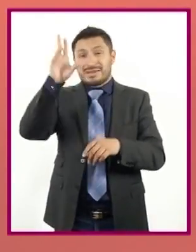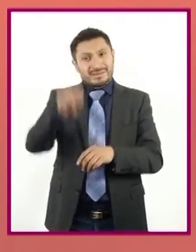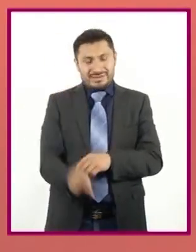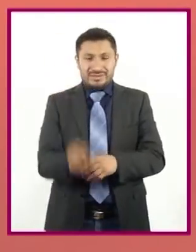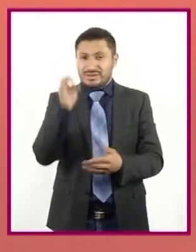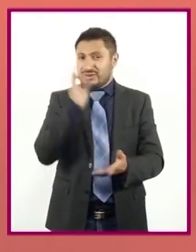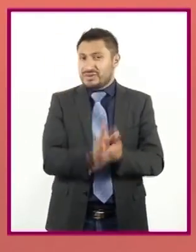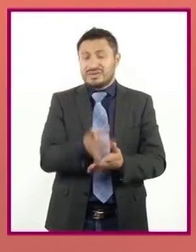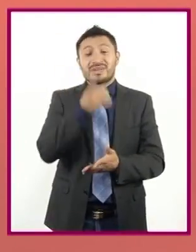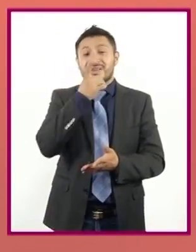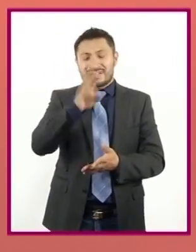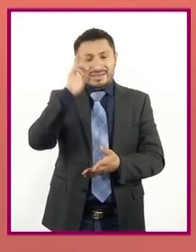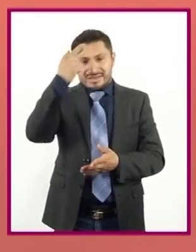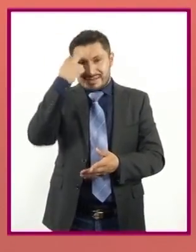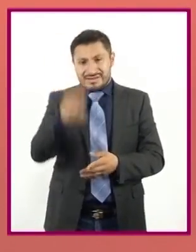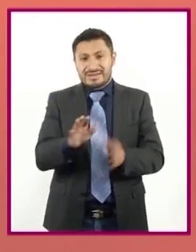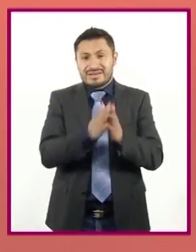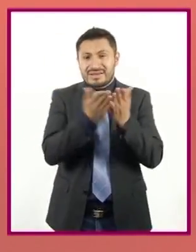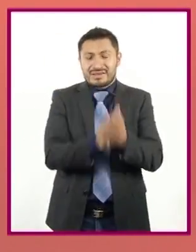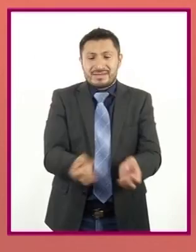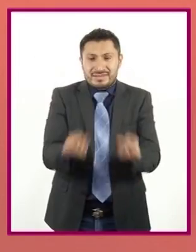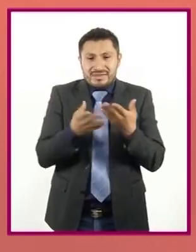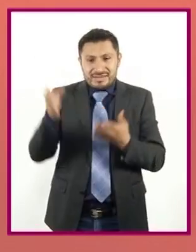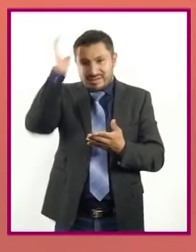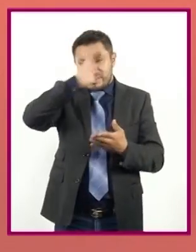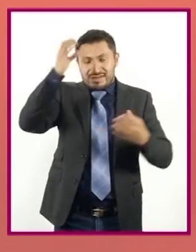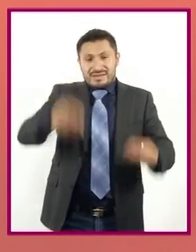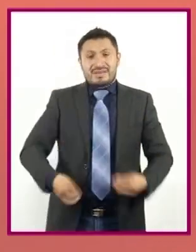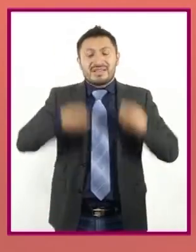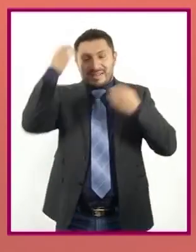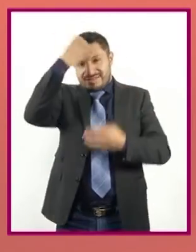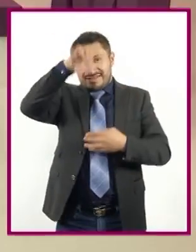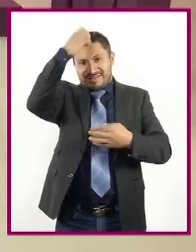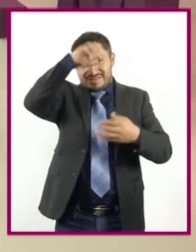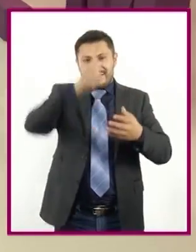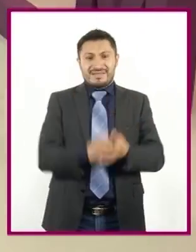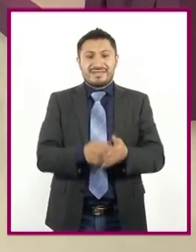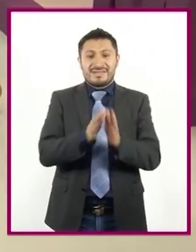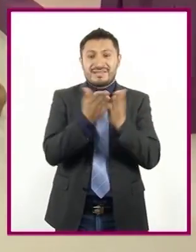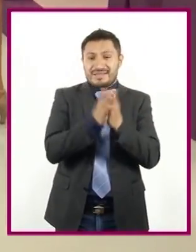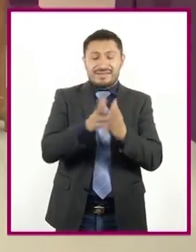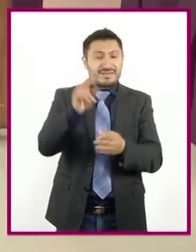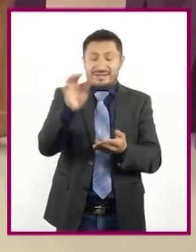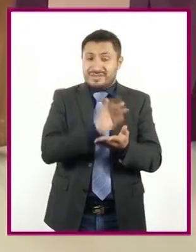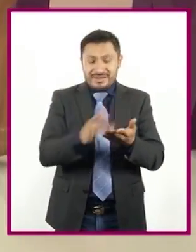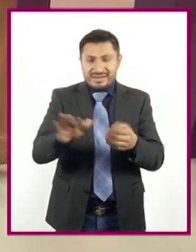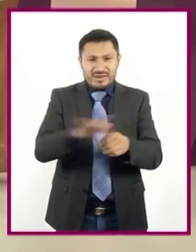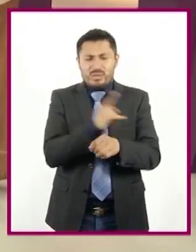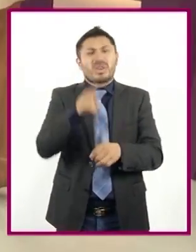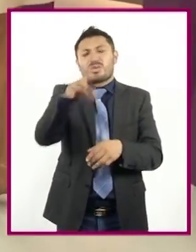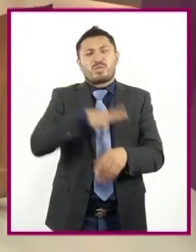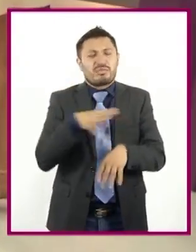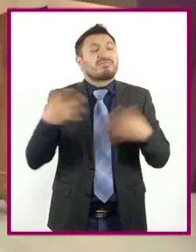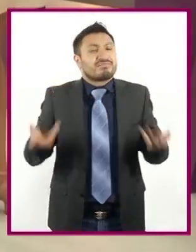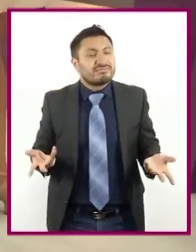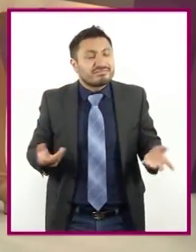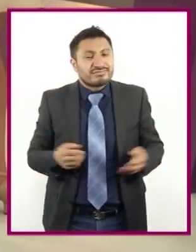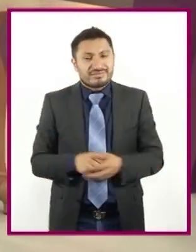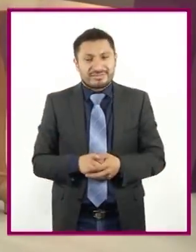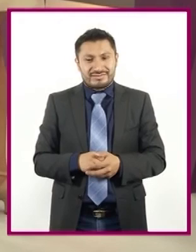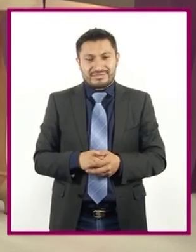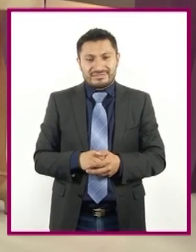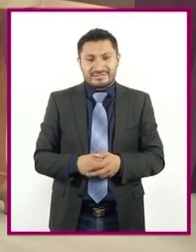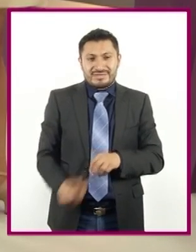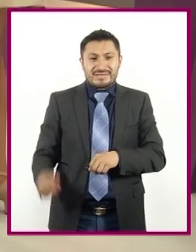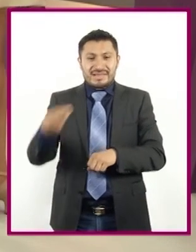Solo recuerden que los libros nos dan ciencia y la vida experiencia. Libro que no has de leer, ¿por qué lo quieres tener?